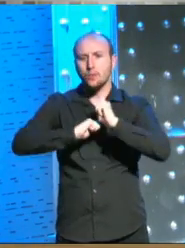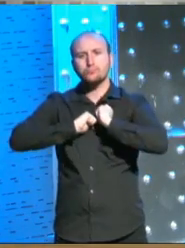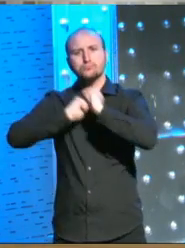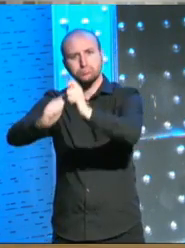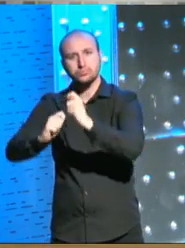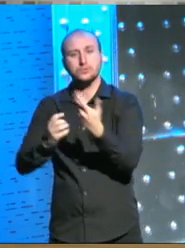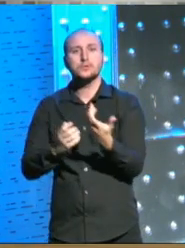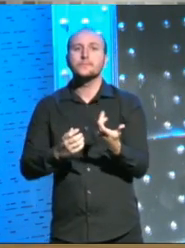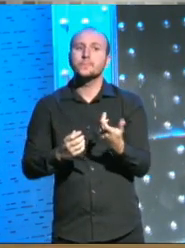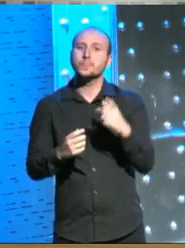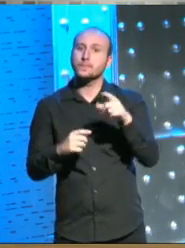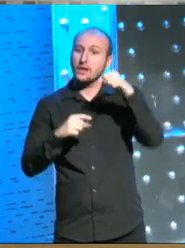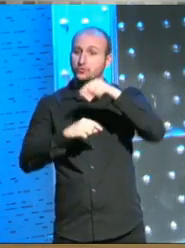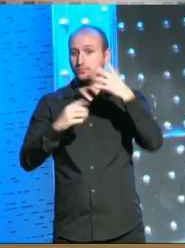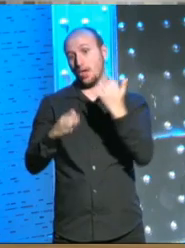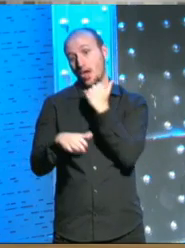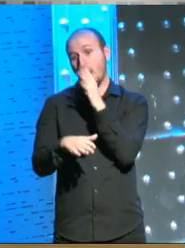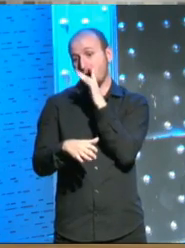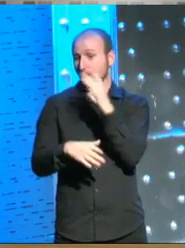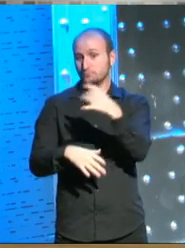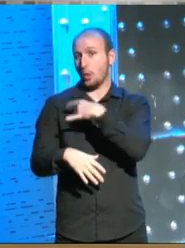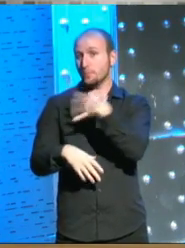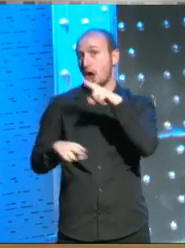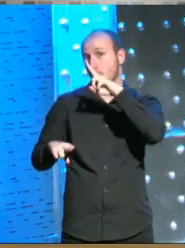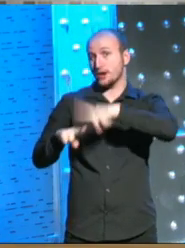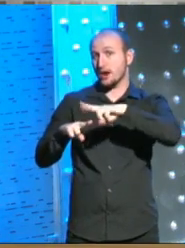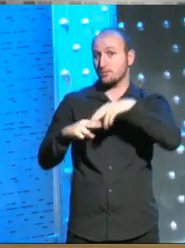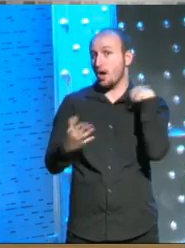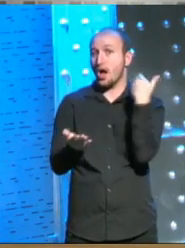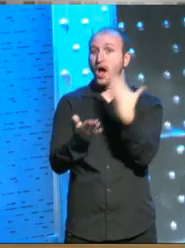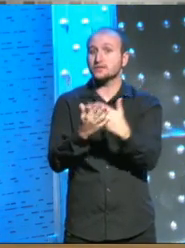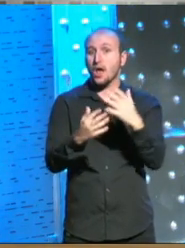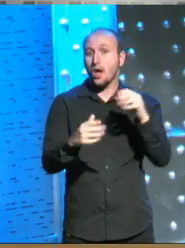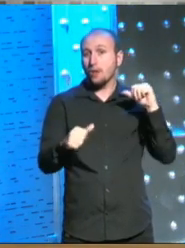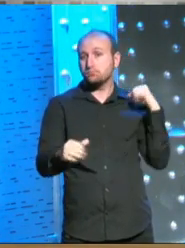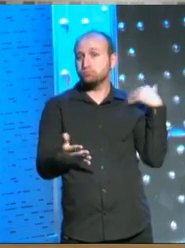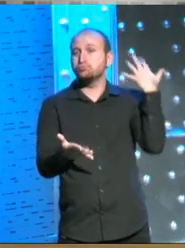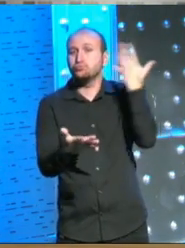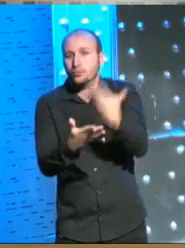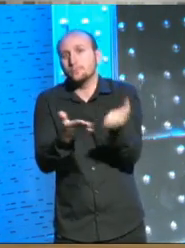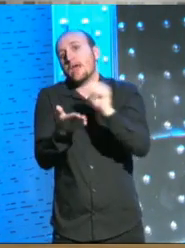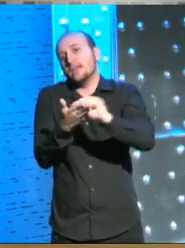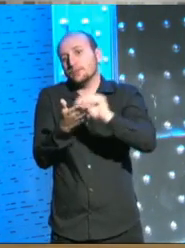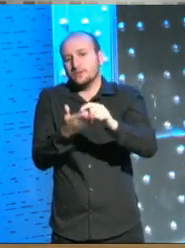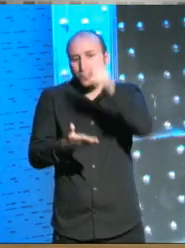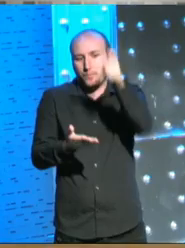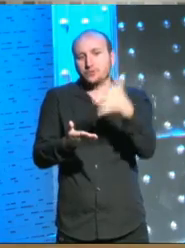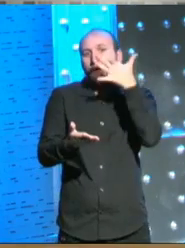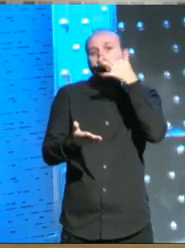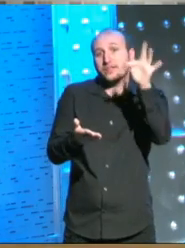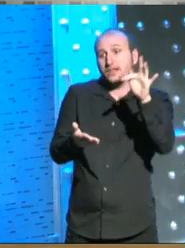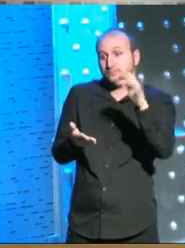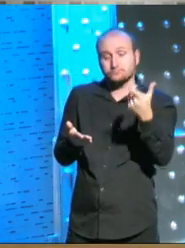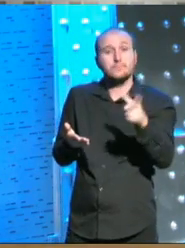eso es lo que los Lumière consiguen en blanco y negro, hasta el punto que ha podido escribirse, lo ha escrito un otro francés, que